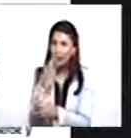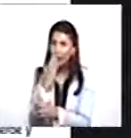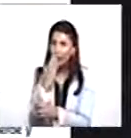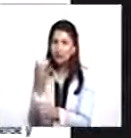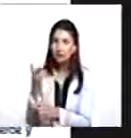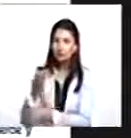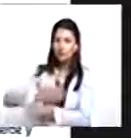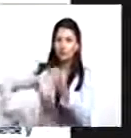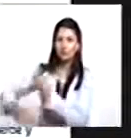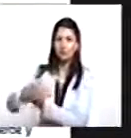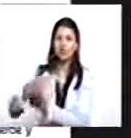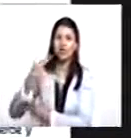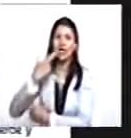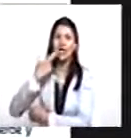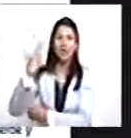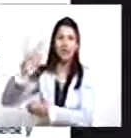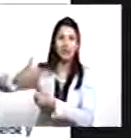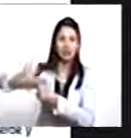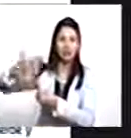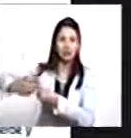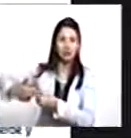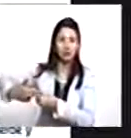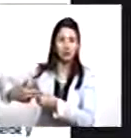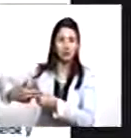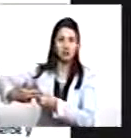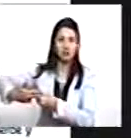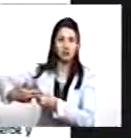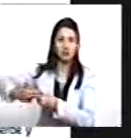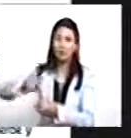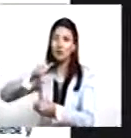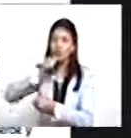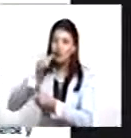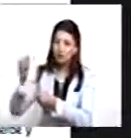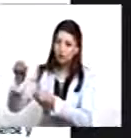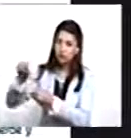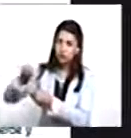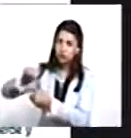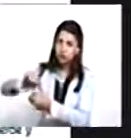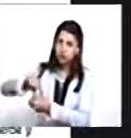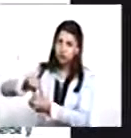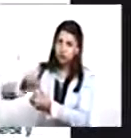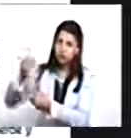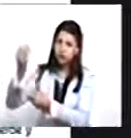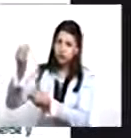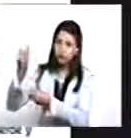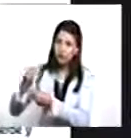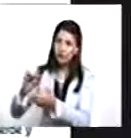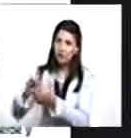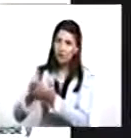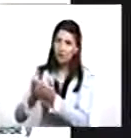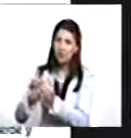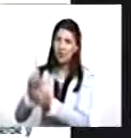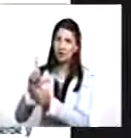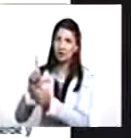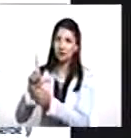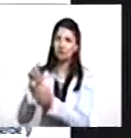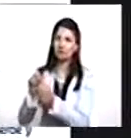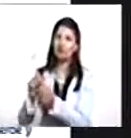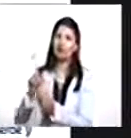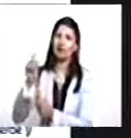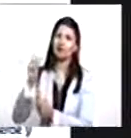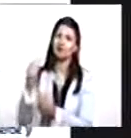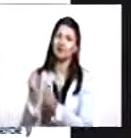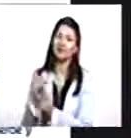combustibles, y los combustibles líquidos pueden generar el kilovatio por lo menos a 6 veces más el precio